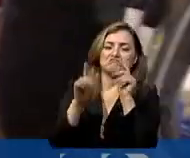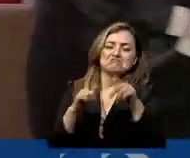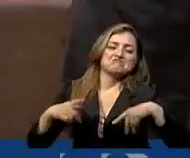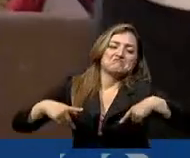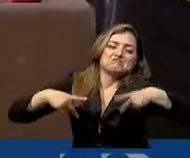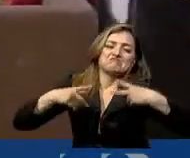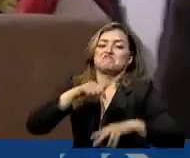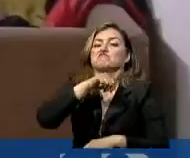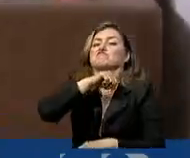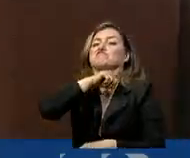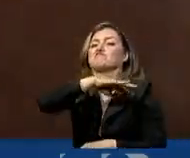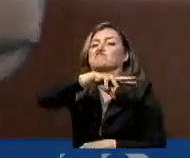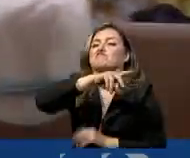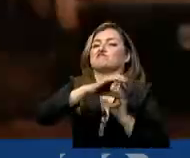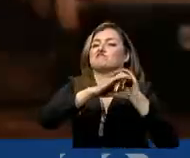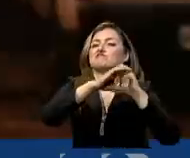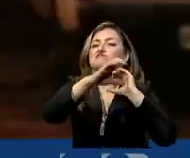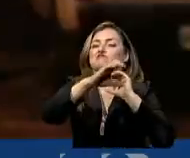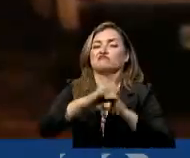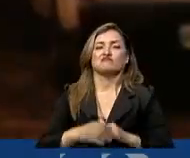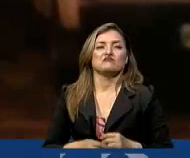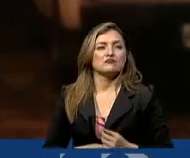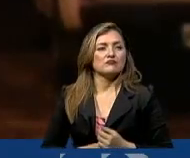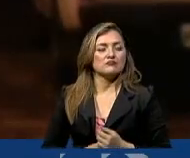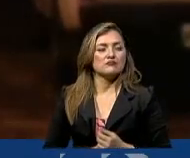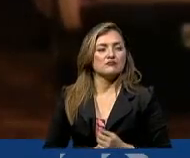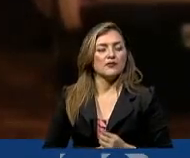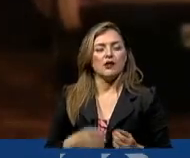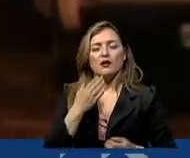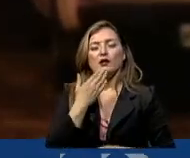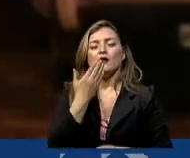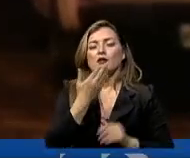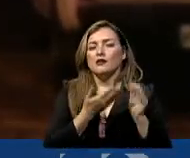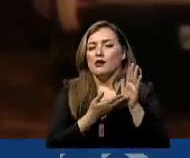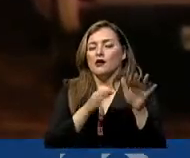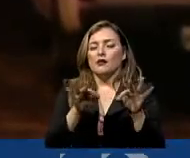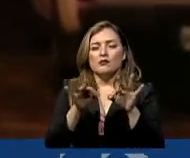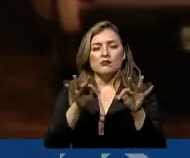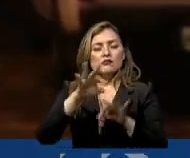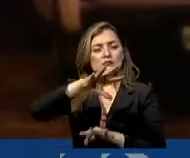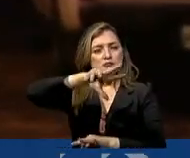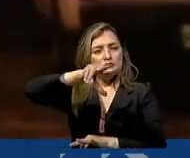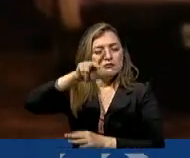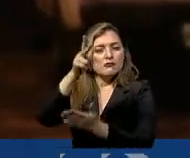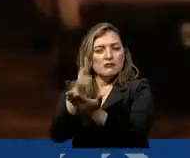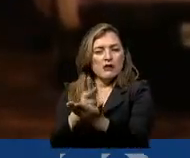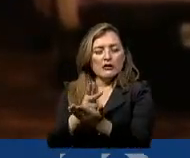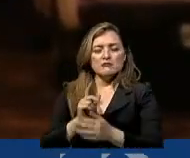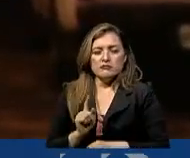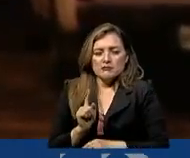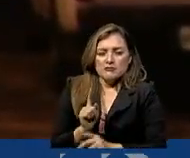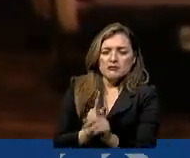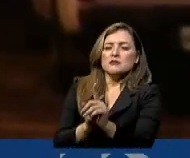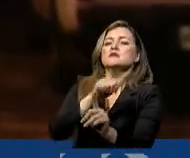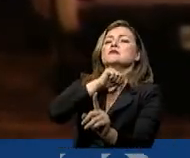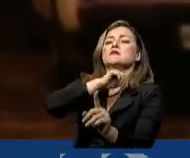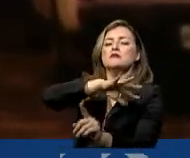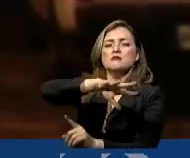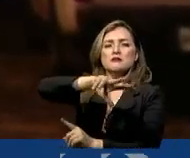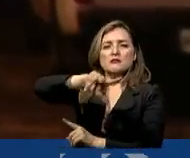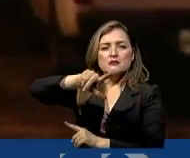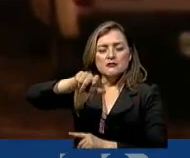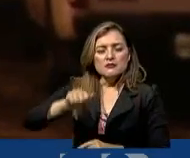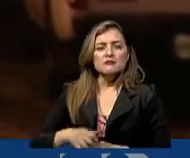que asaltaba en los buses. Como modalidad, el robo en los corredores viales, robo a personas, en